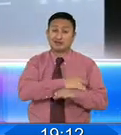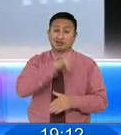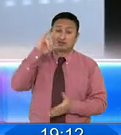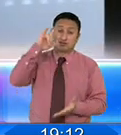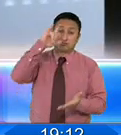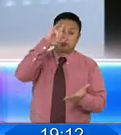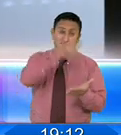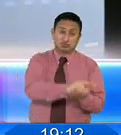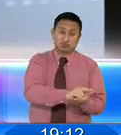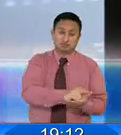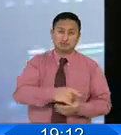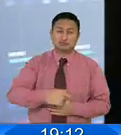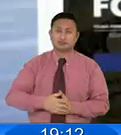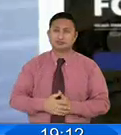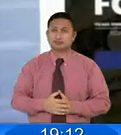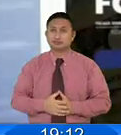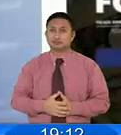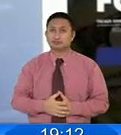Tumbes, Perú.